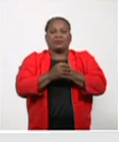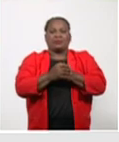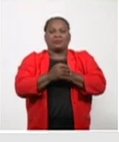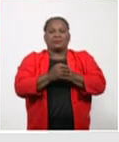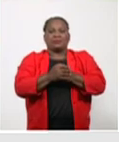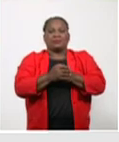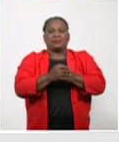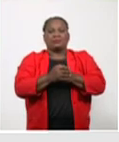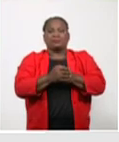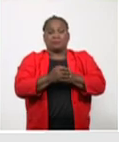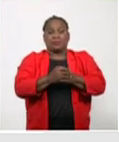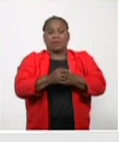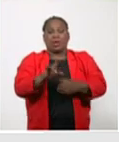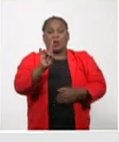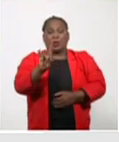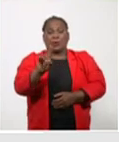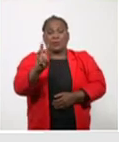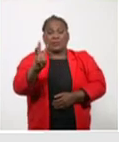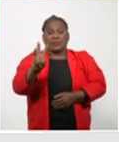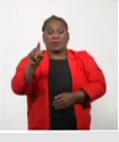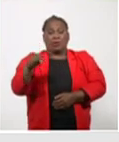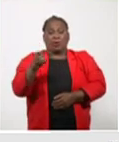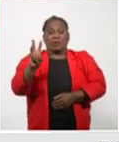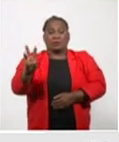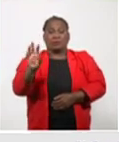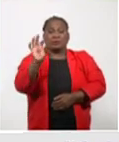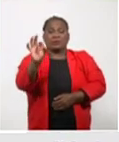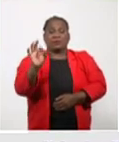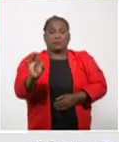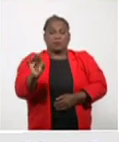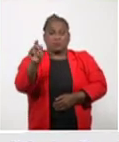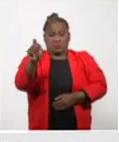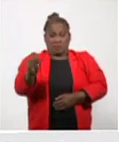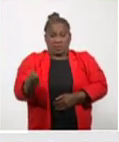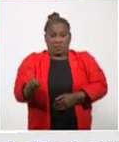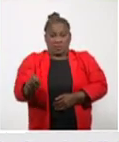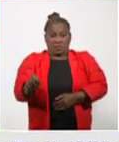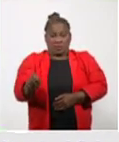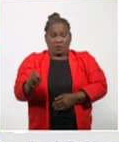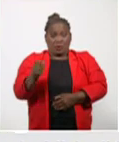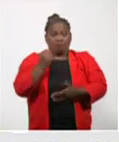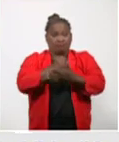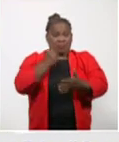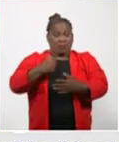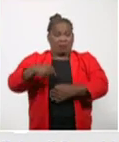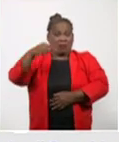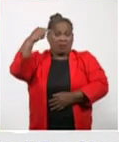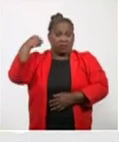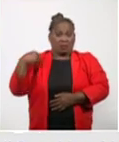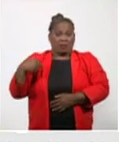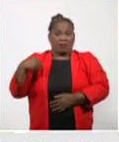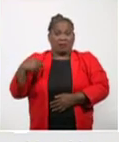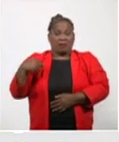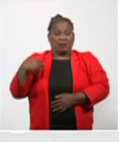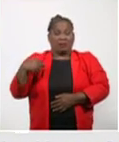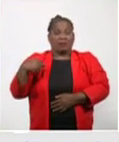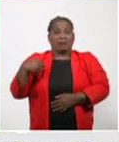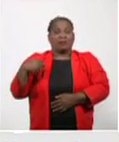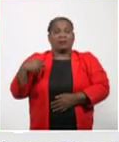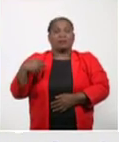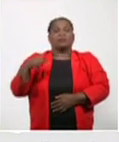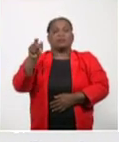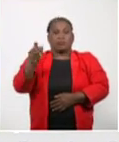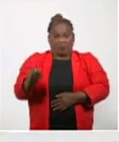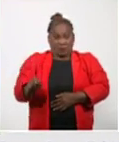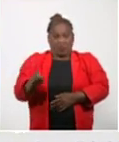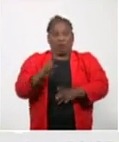El 93,3% de todas las personas que se diagnosticaron ayer con la COVID eran o son contactos